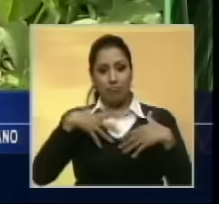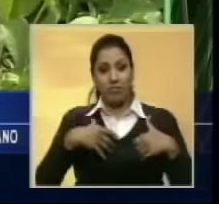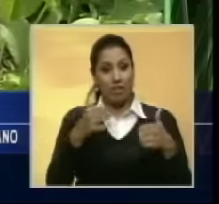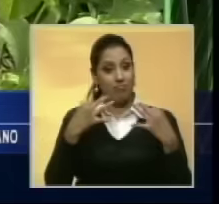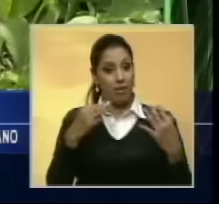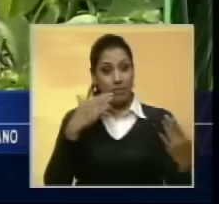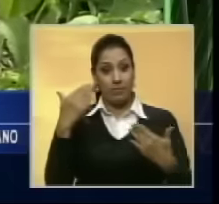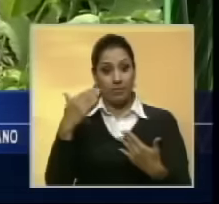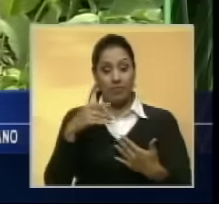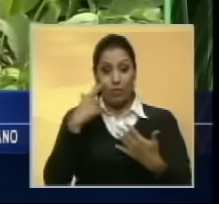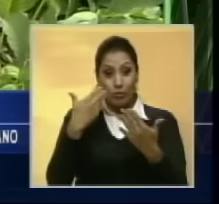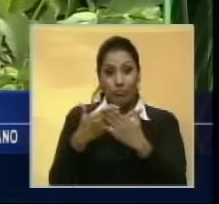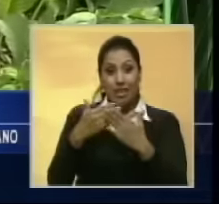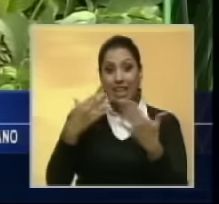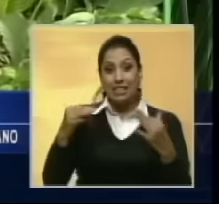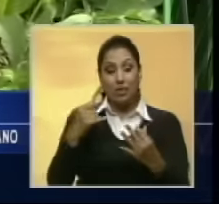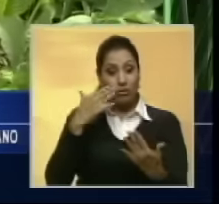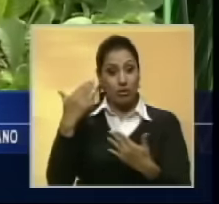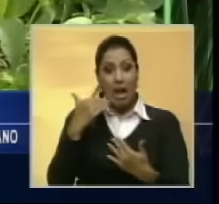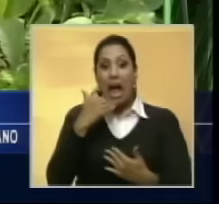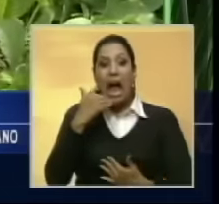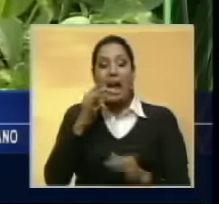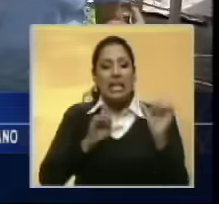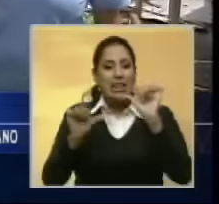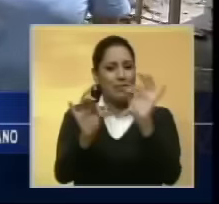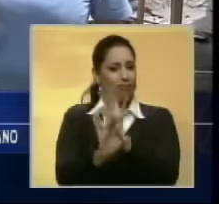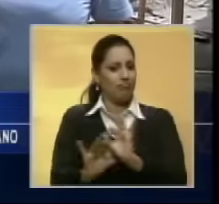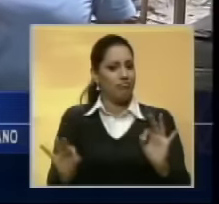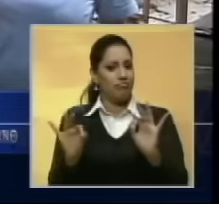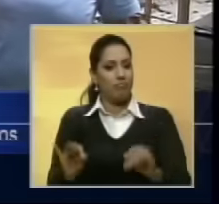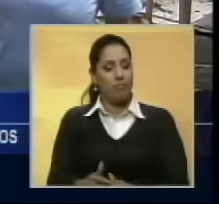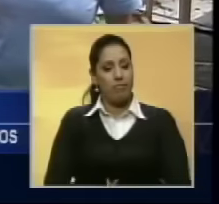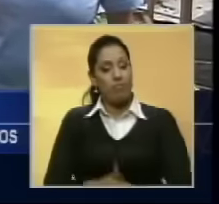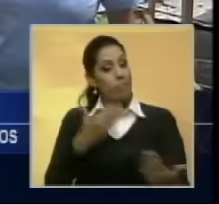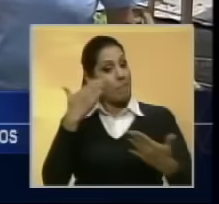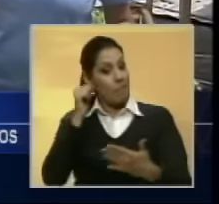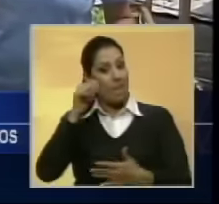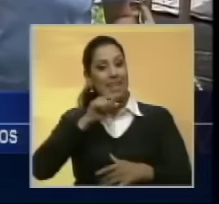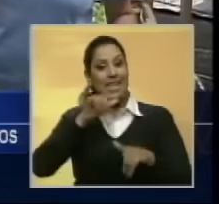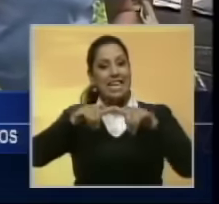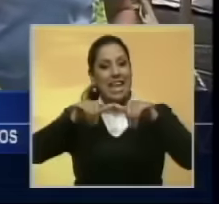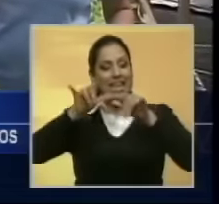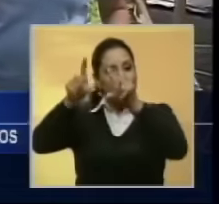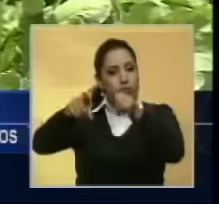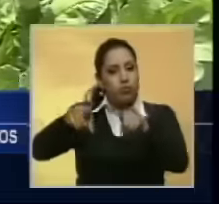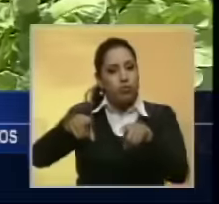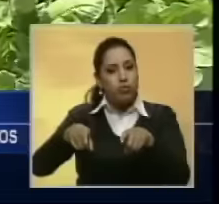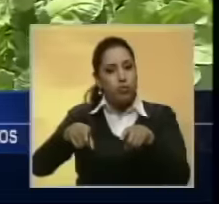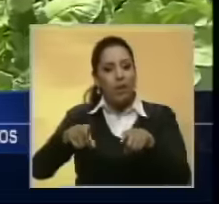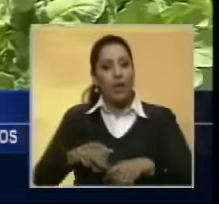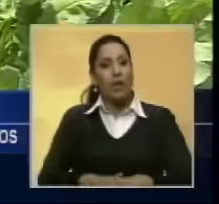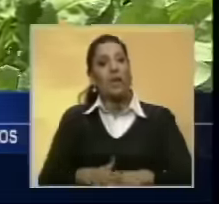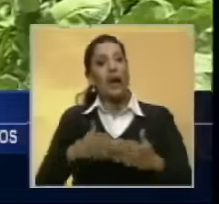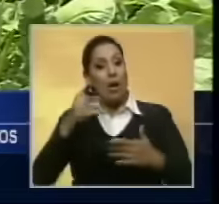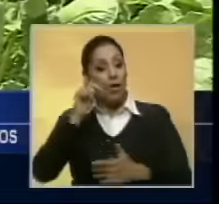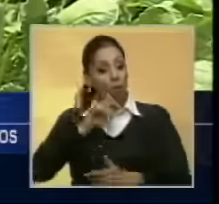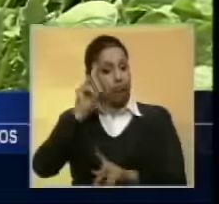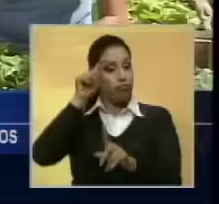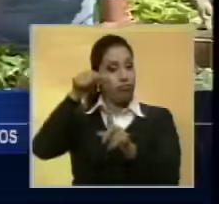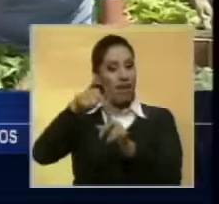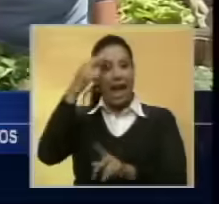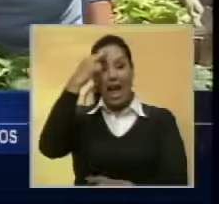Como todo ve, esto es sano, esto no tiene ninguna química. Mirna Crespo es ingeniera en agronomía del Ciara. Ella acudió